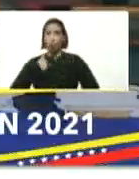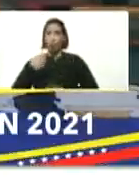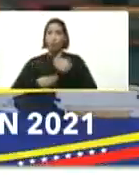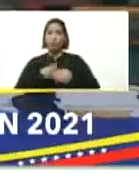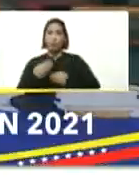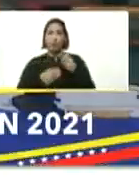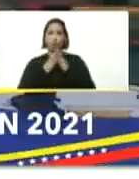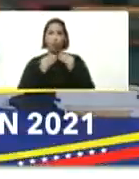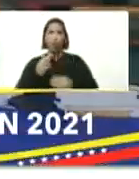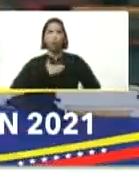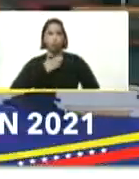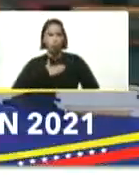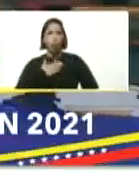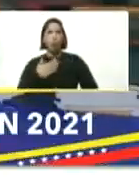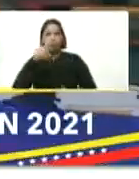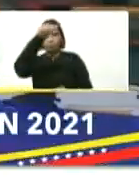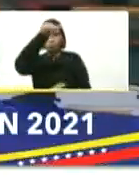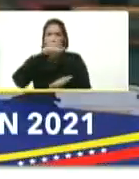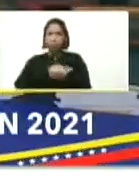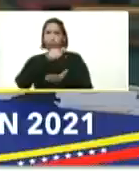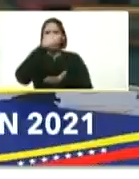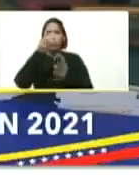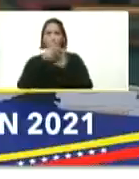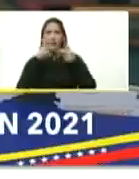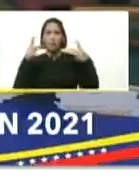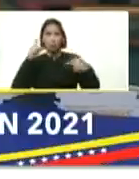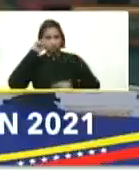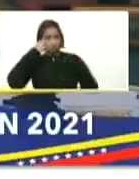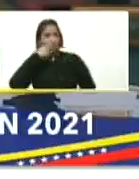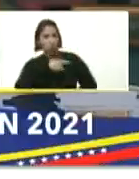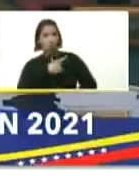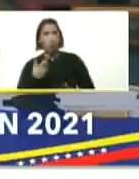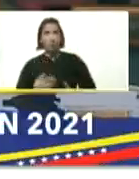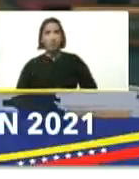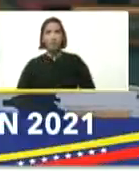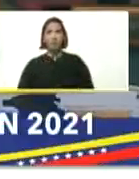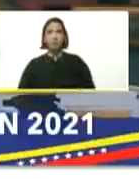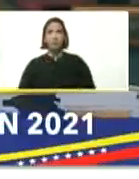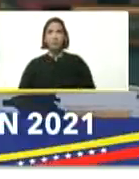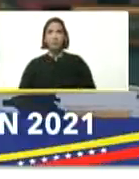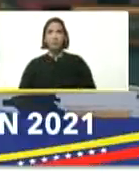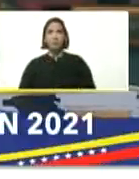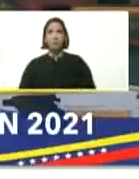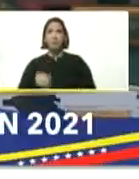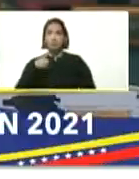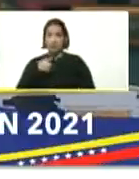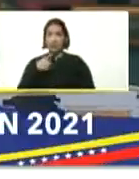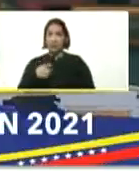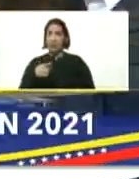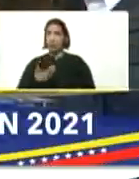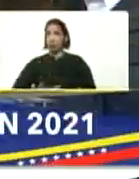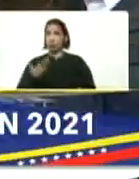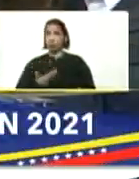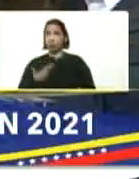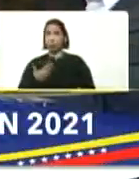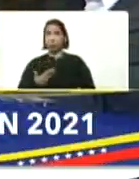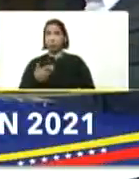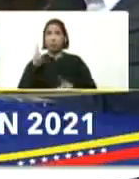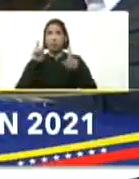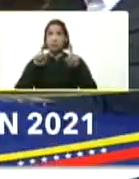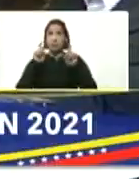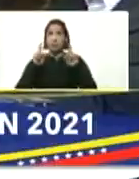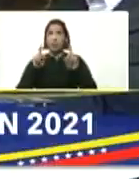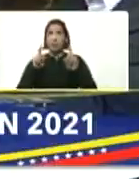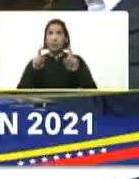tuve una imprenta. Yo tuve una imprenta, Raúl, ¿te acuerdas? Sí, claro. Fue un alumno aventajado realmente porque traté de enseñarle a